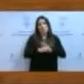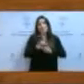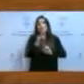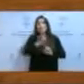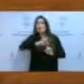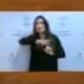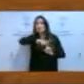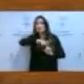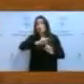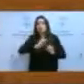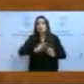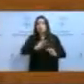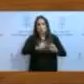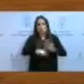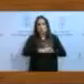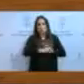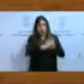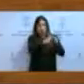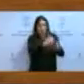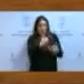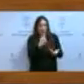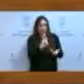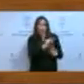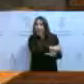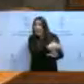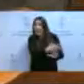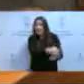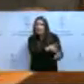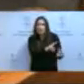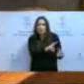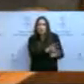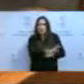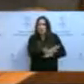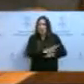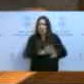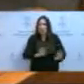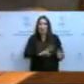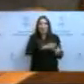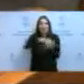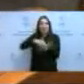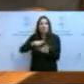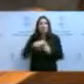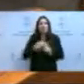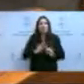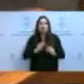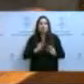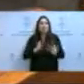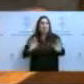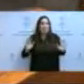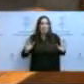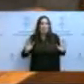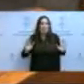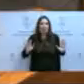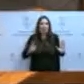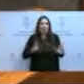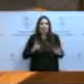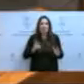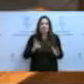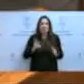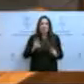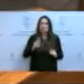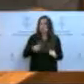Desde entonces no hemos escuchado nada bueno sobre lo que sucede en estos centros. hace un par de